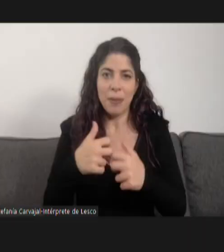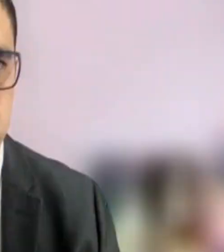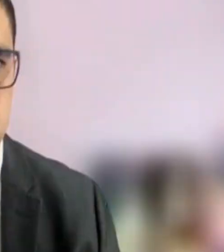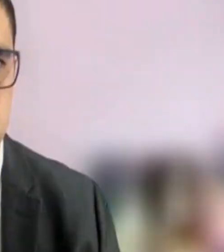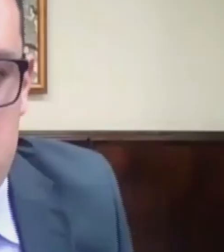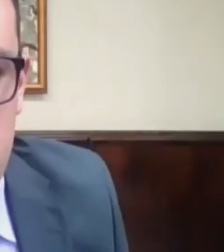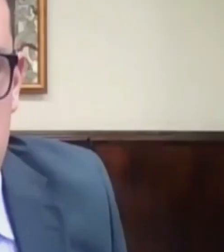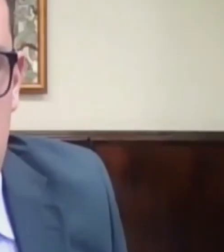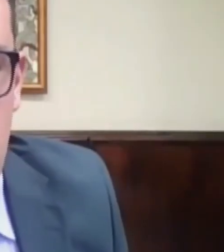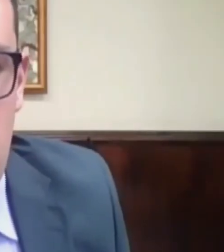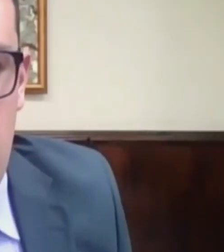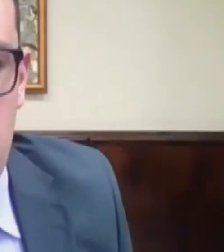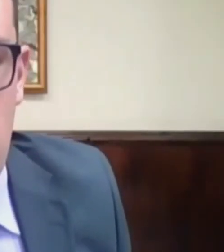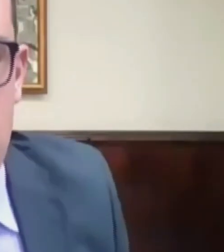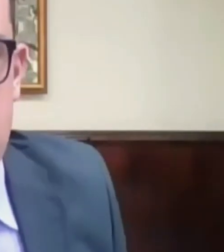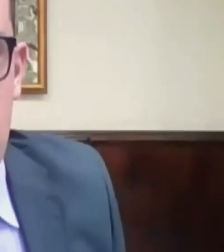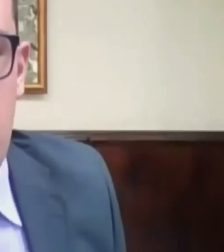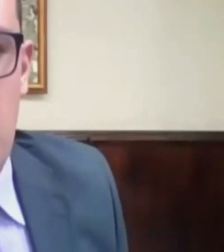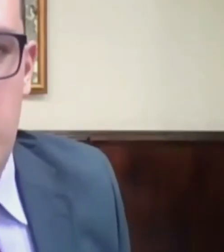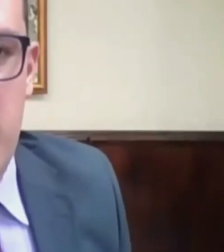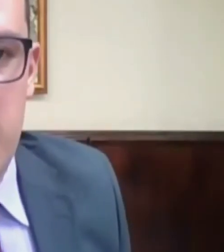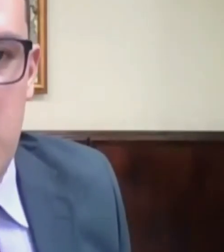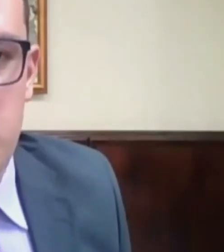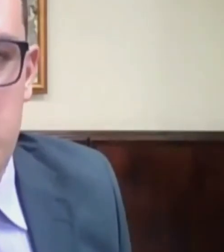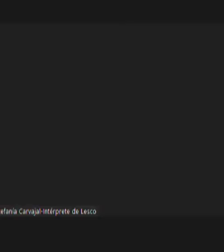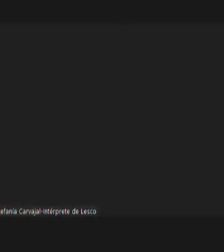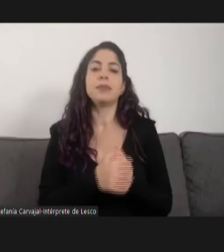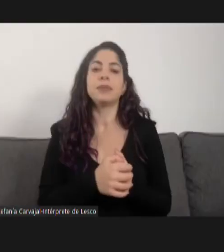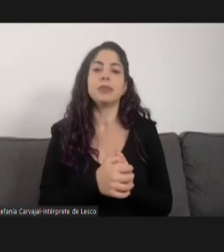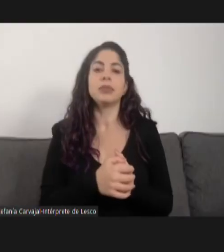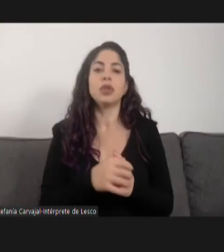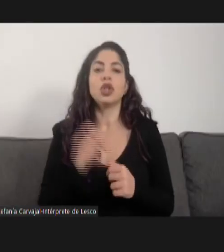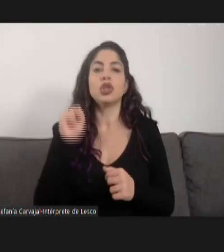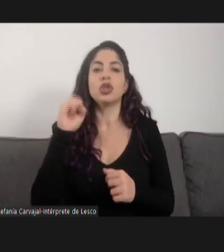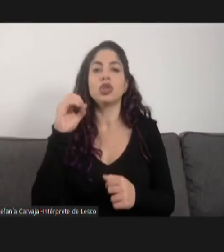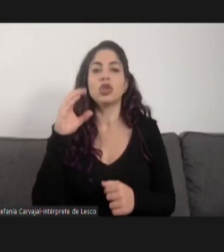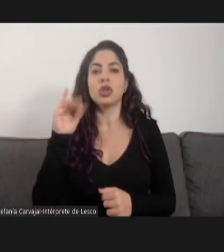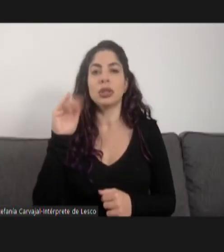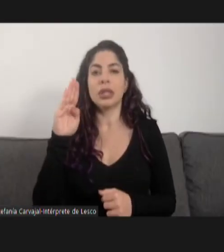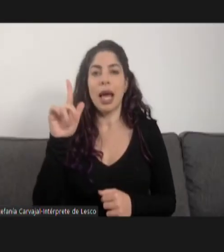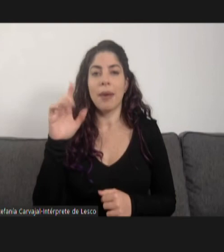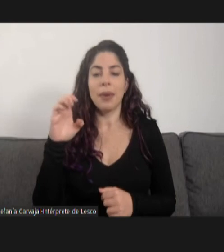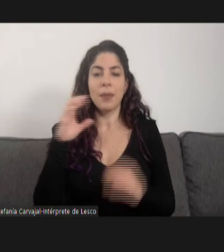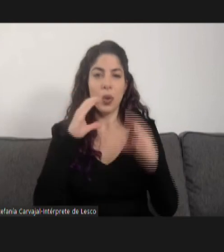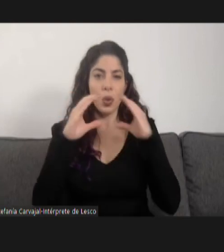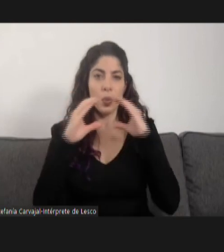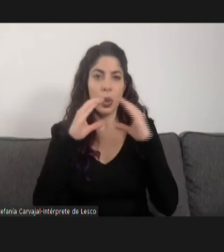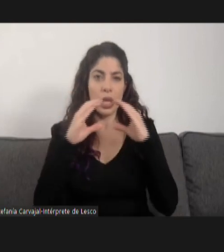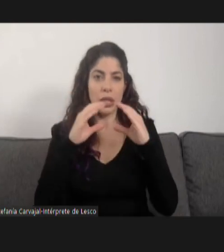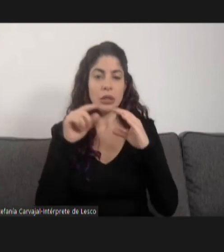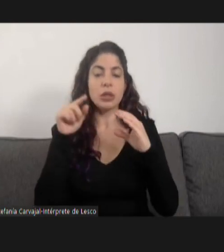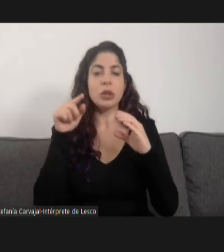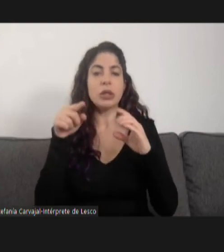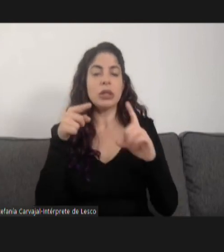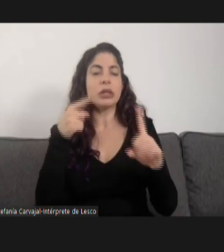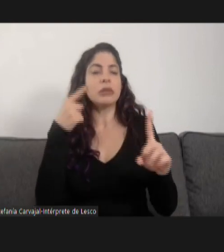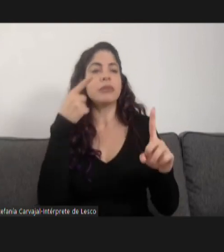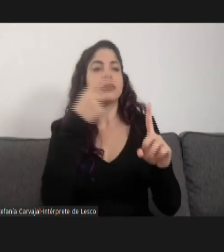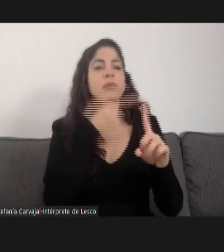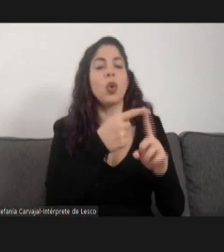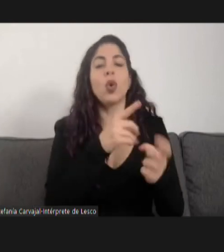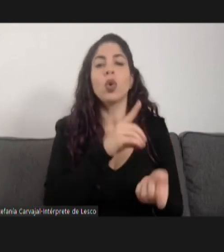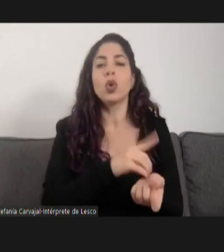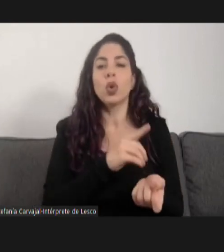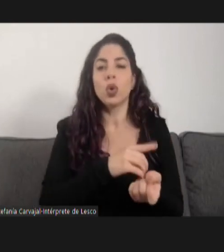La siguiente consulta la realiza el medio Sociable Comunicaciones y es dirigida al doctor